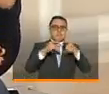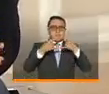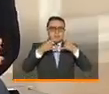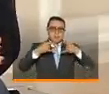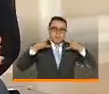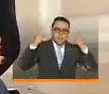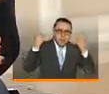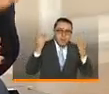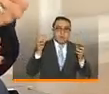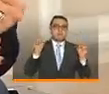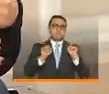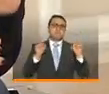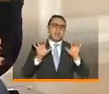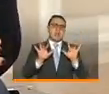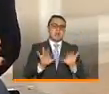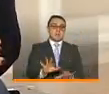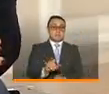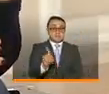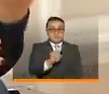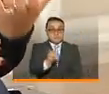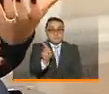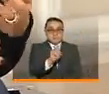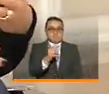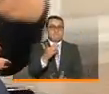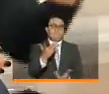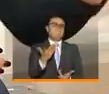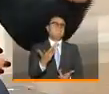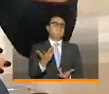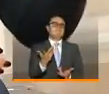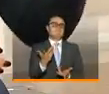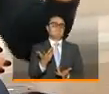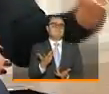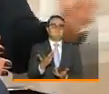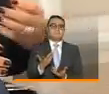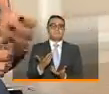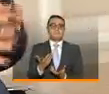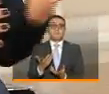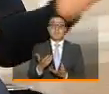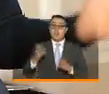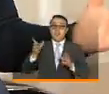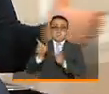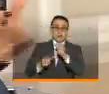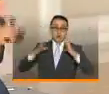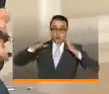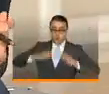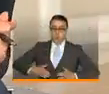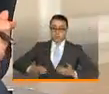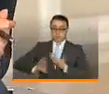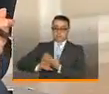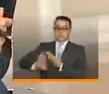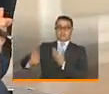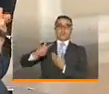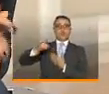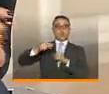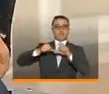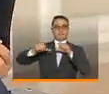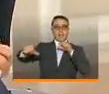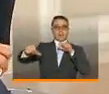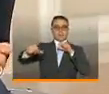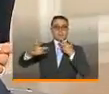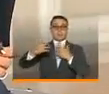no producir aglomeraciones, no tener cercanía física, mantener al menos 2 metros de distancia, porque